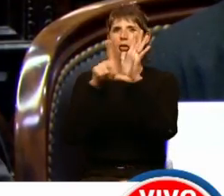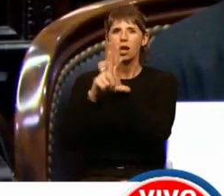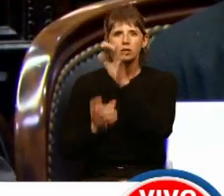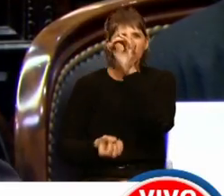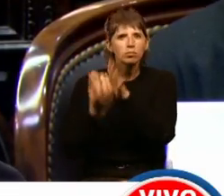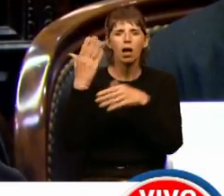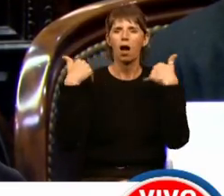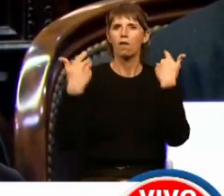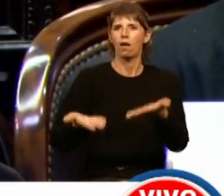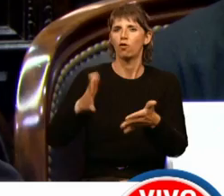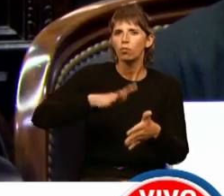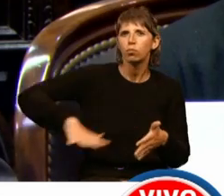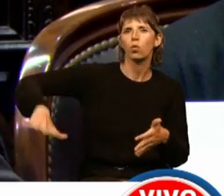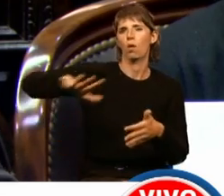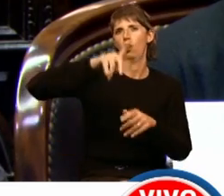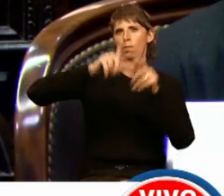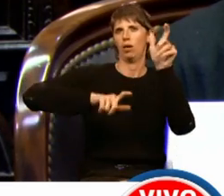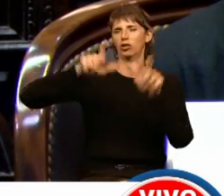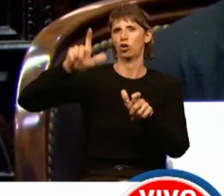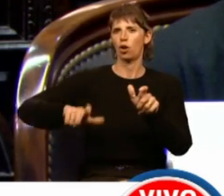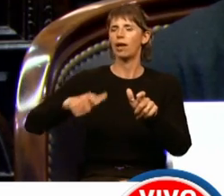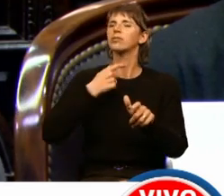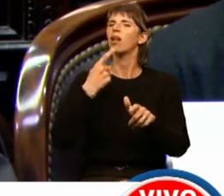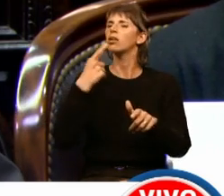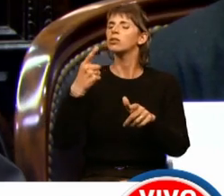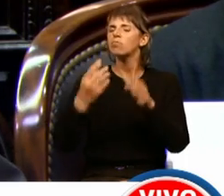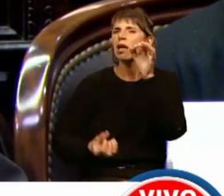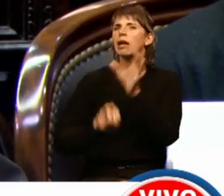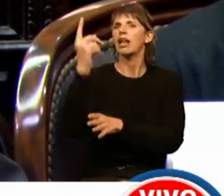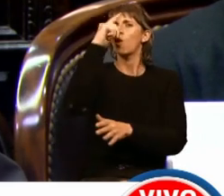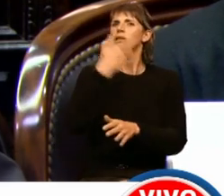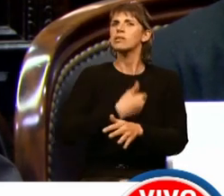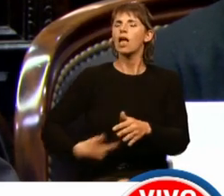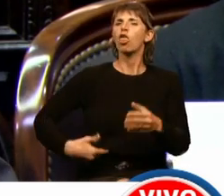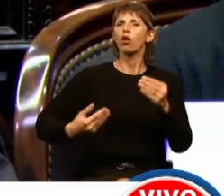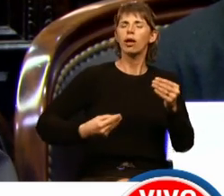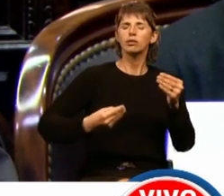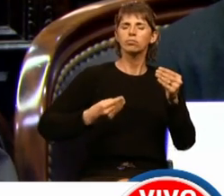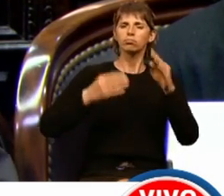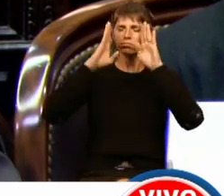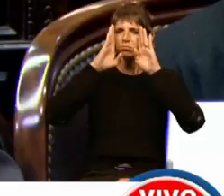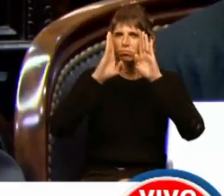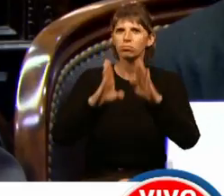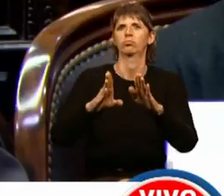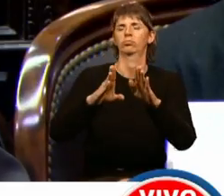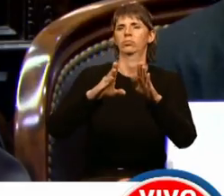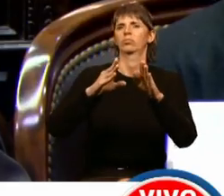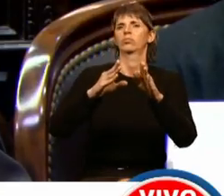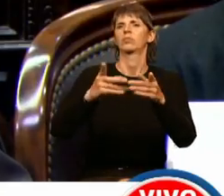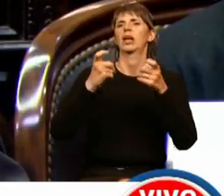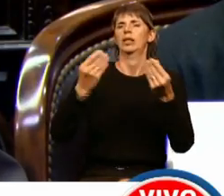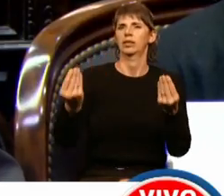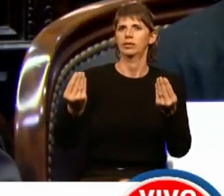favor de nuestro pueblo estamos construyendo un estado que no hace oídos sordos un estado que no